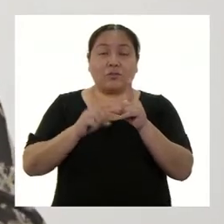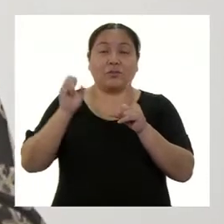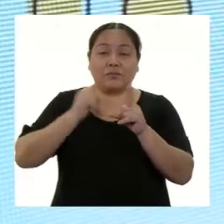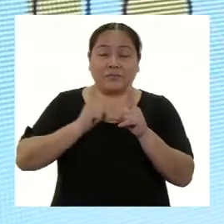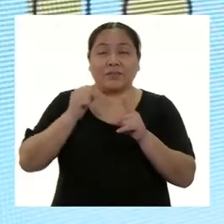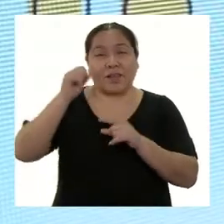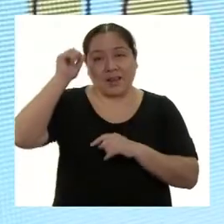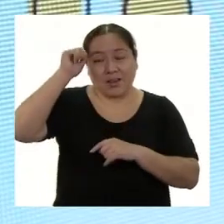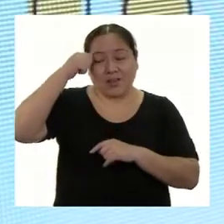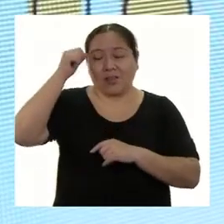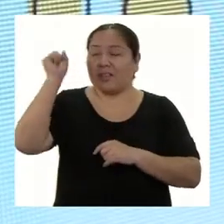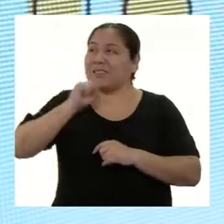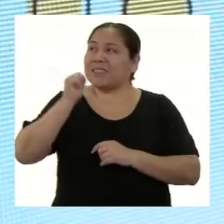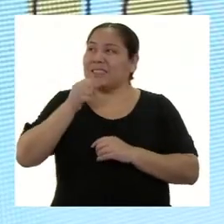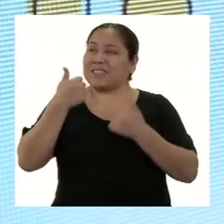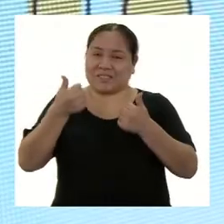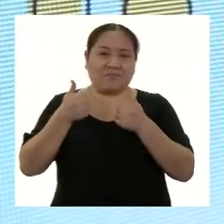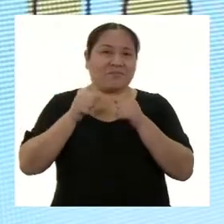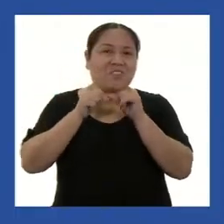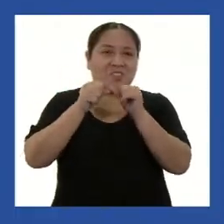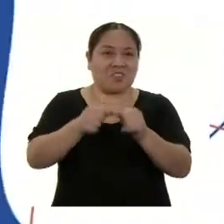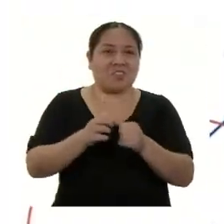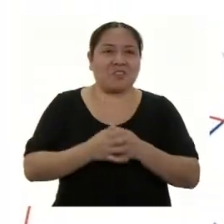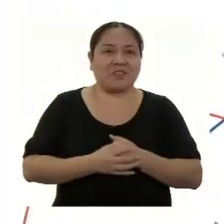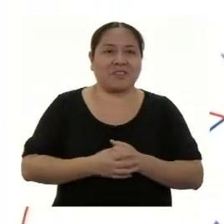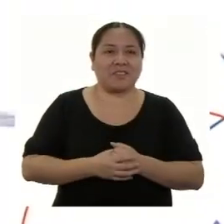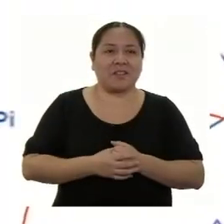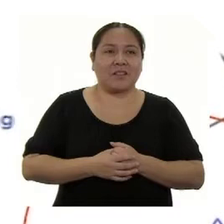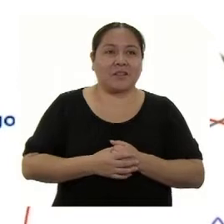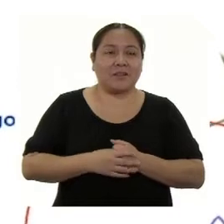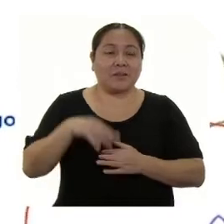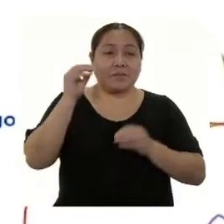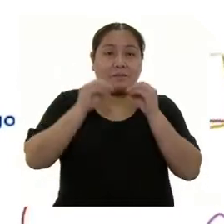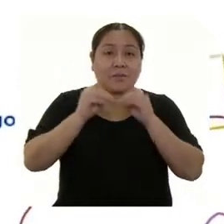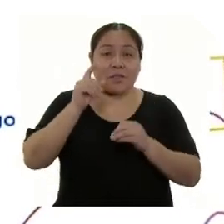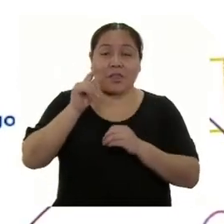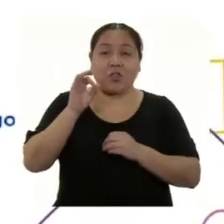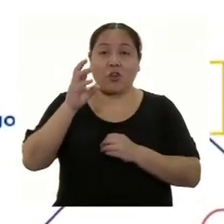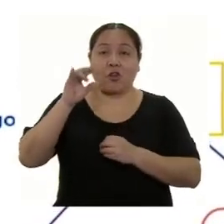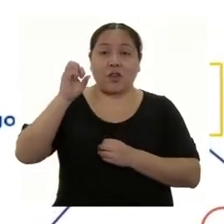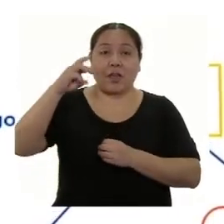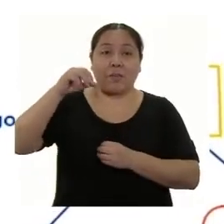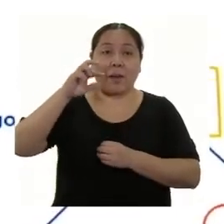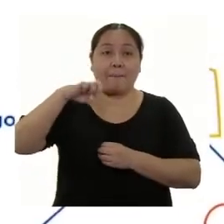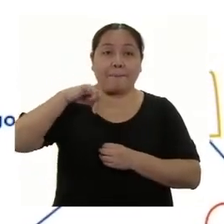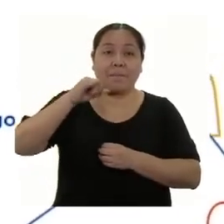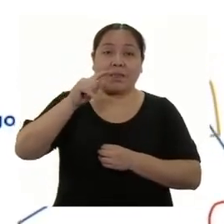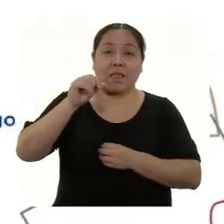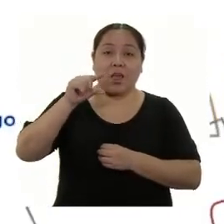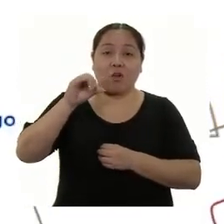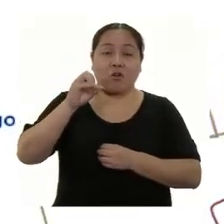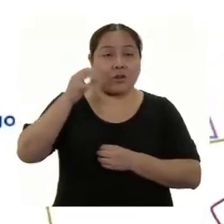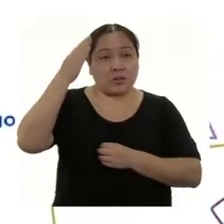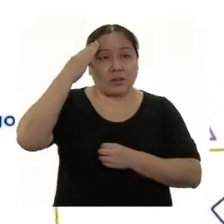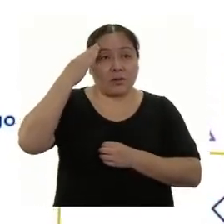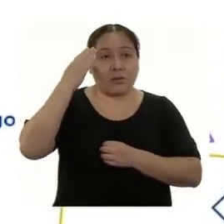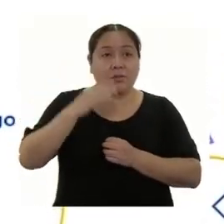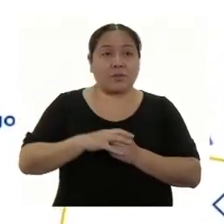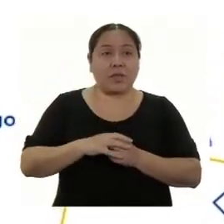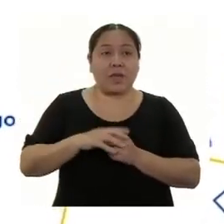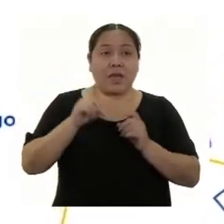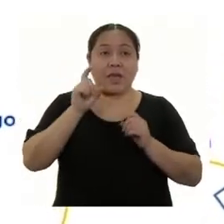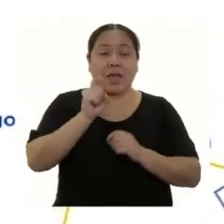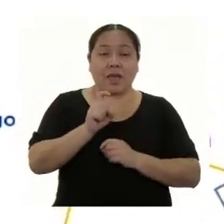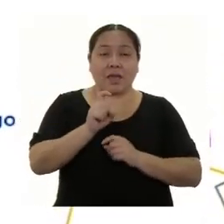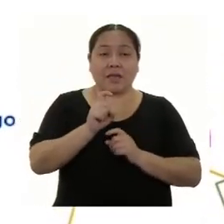Exactamente. ¡Qué bien! Sigamos entonces. Aplicando el teorema de Pitágoras, tenemos que x al cuadrado